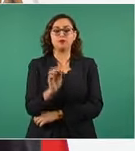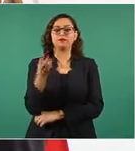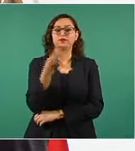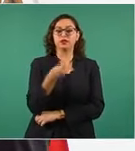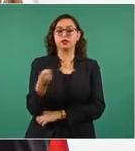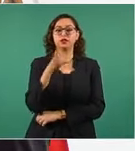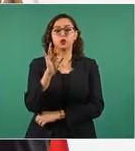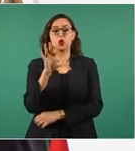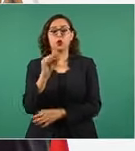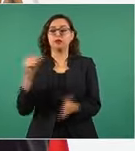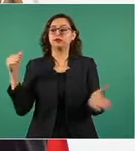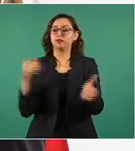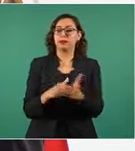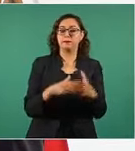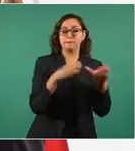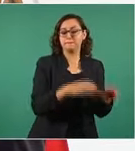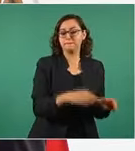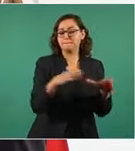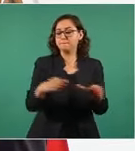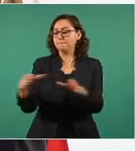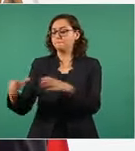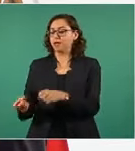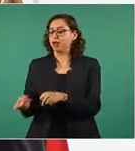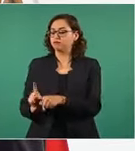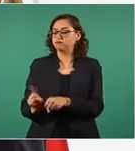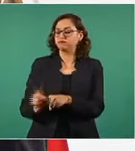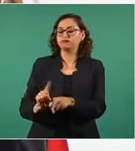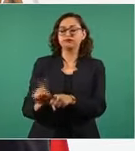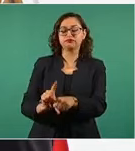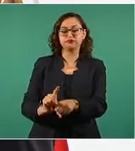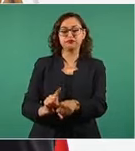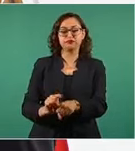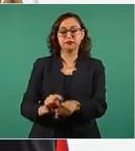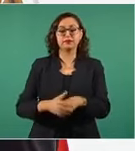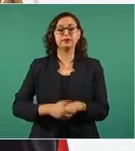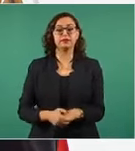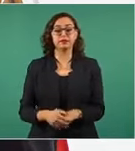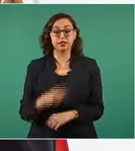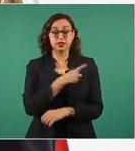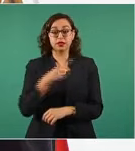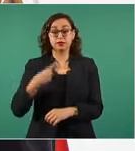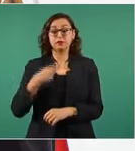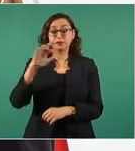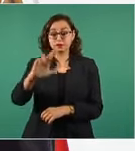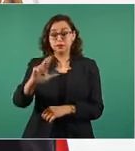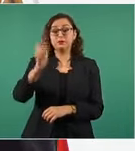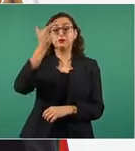340 mil barriles diarios. Cabe recordar que